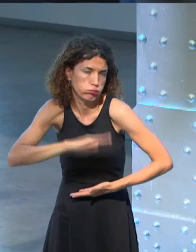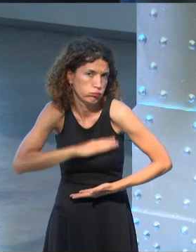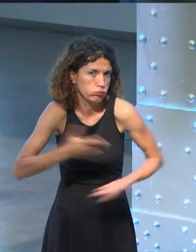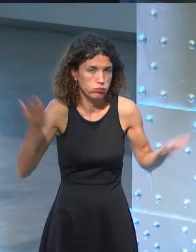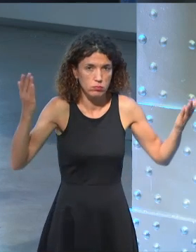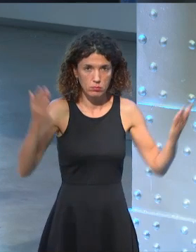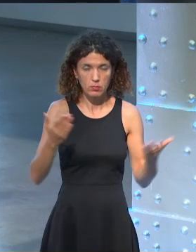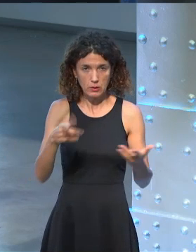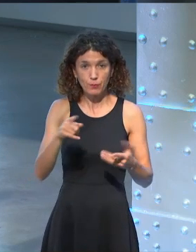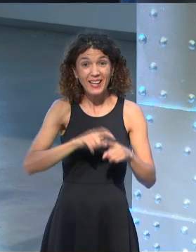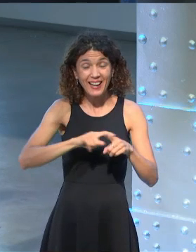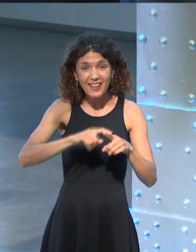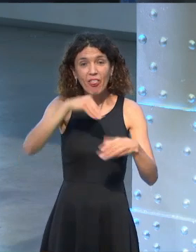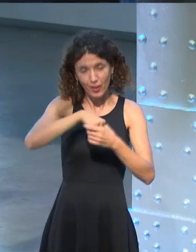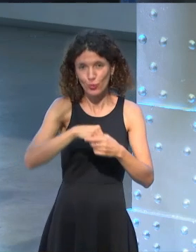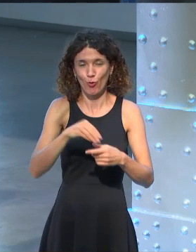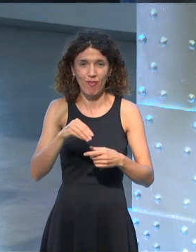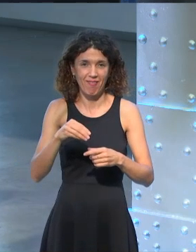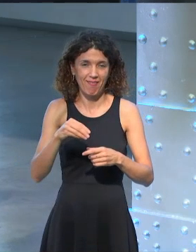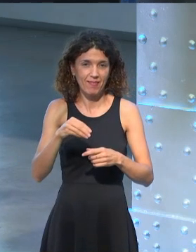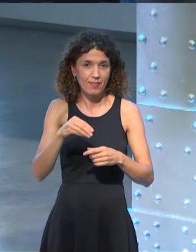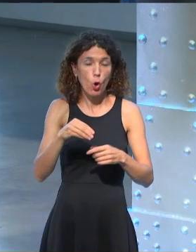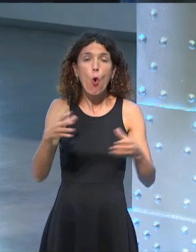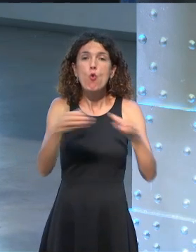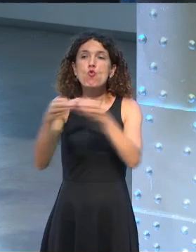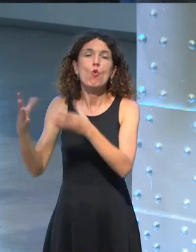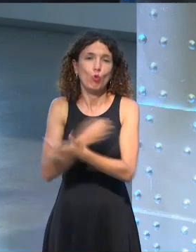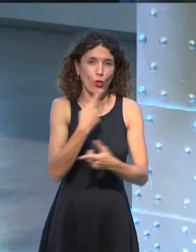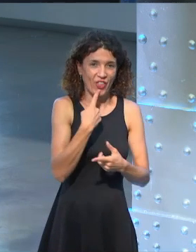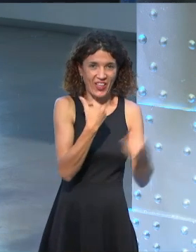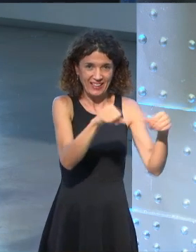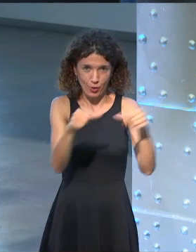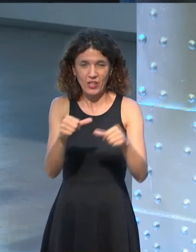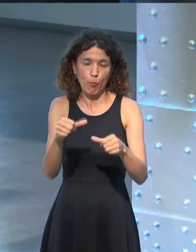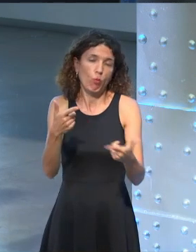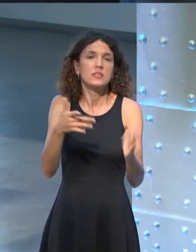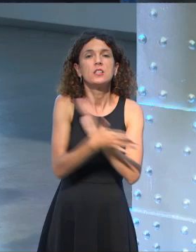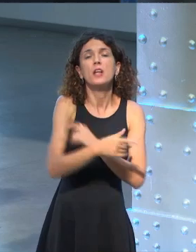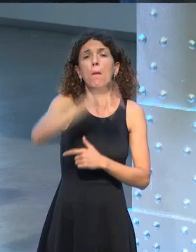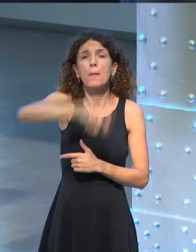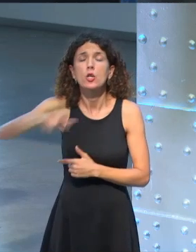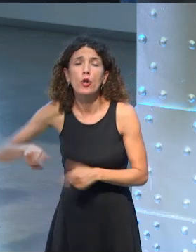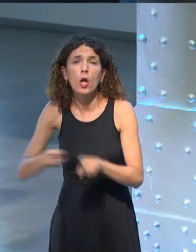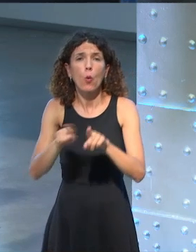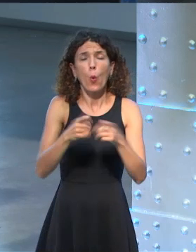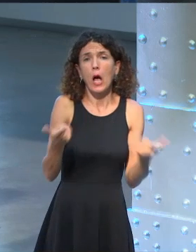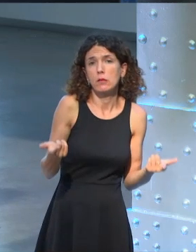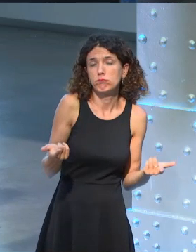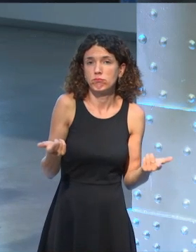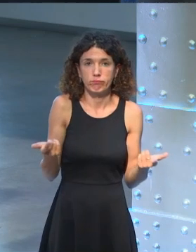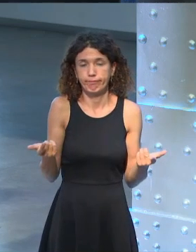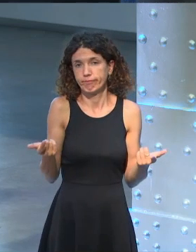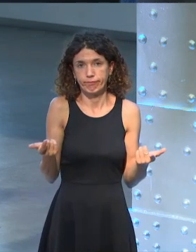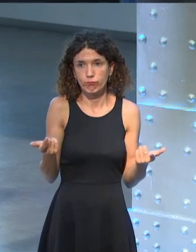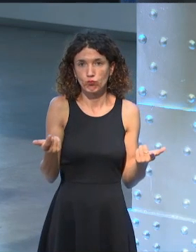Esa es una característica que sale en todos los grupos, que se considera que, bueno, pues son personas con bueno,